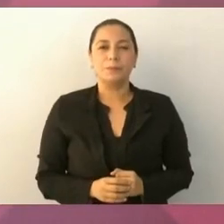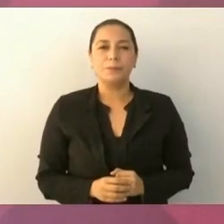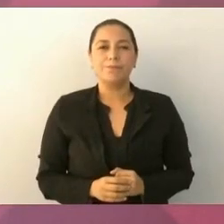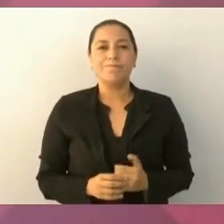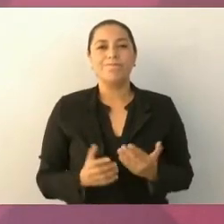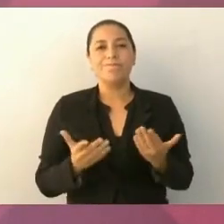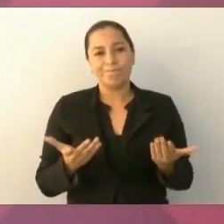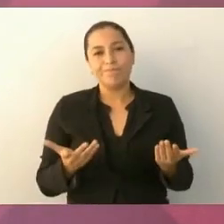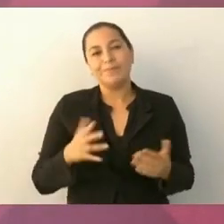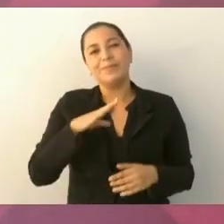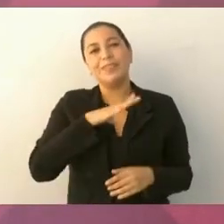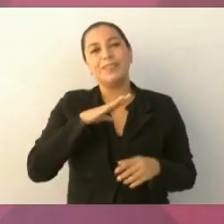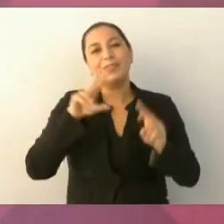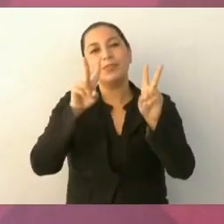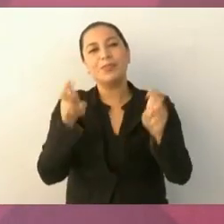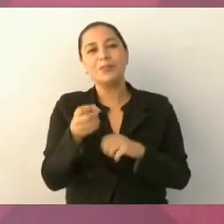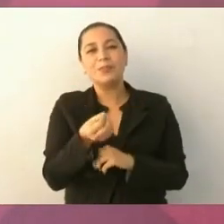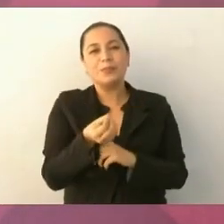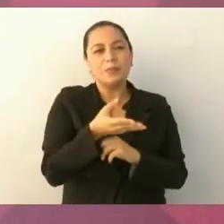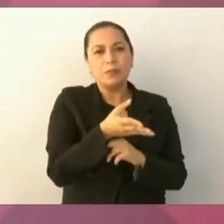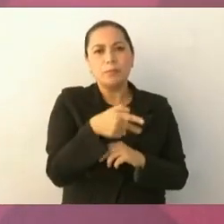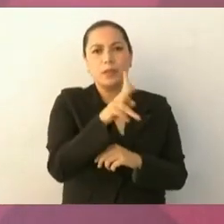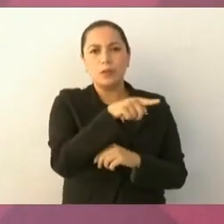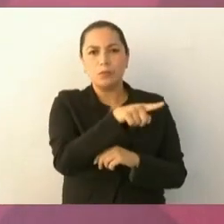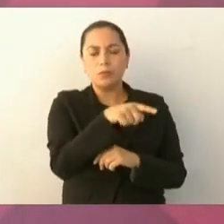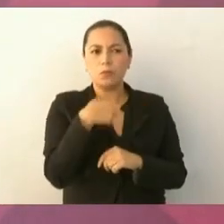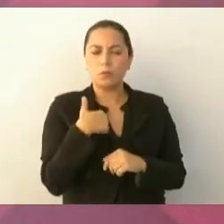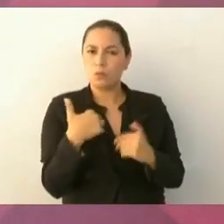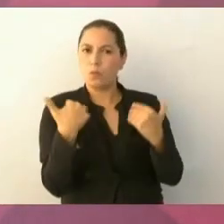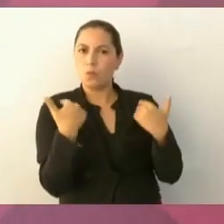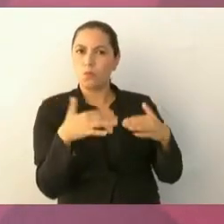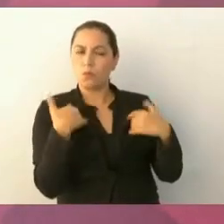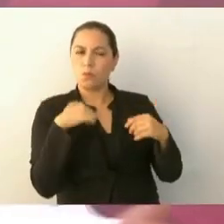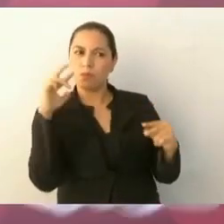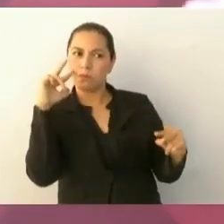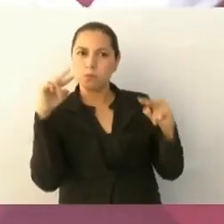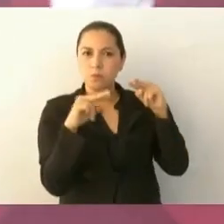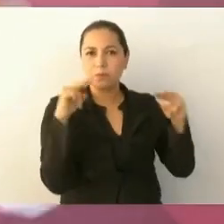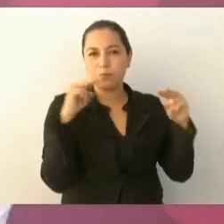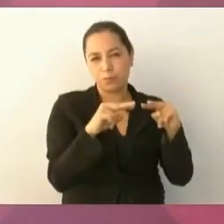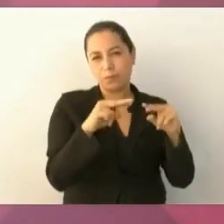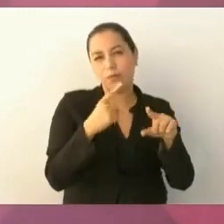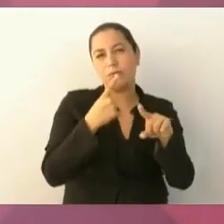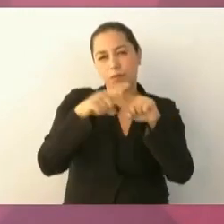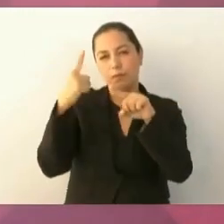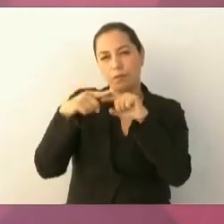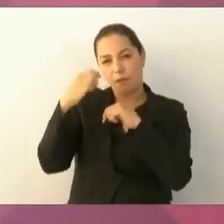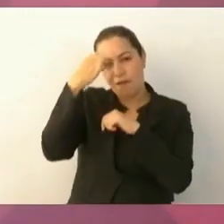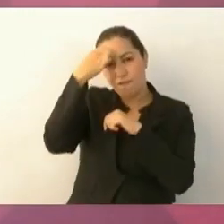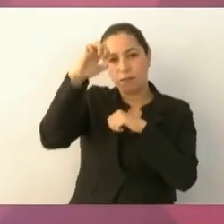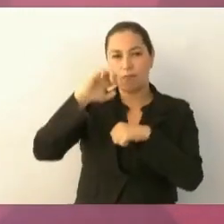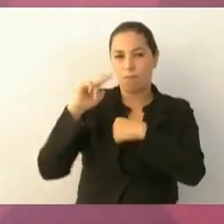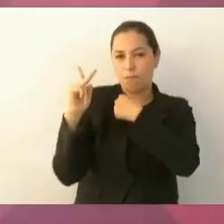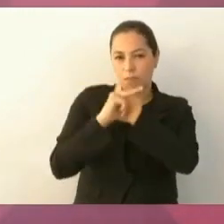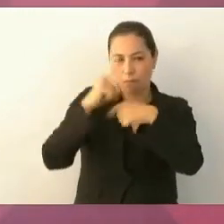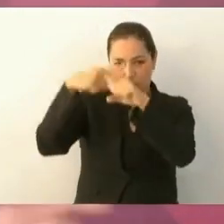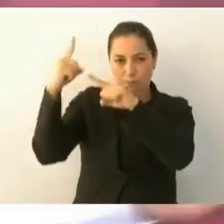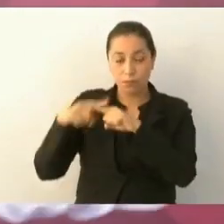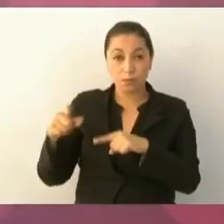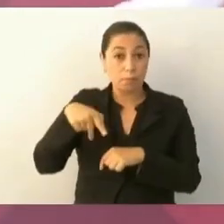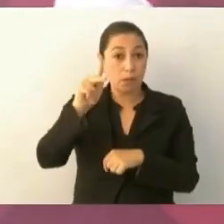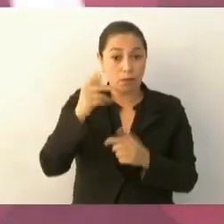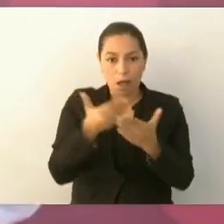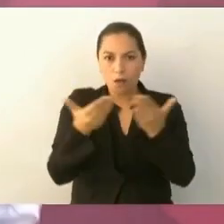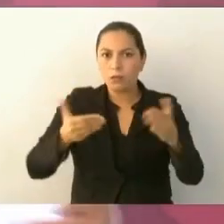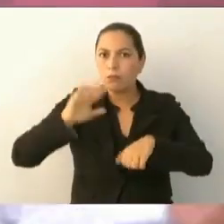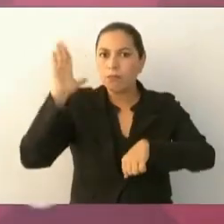cuenta con fama y con admiración de extranjeros, pero ahora mucho más. Por eso